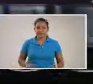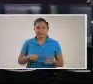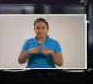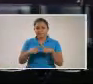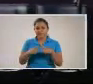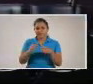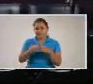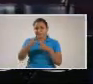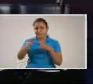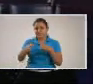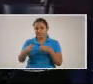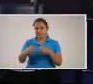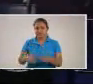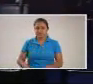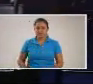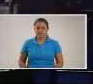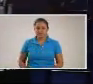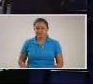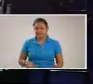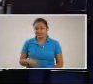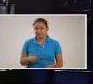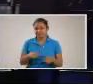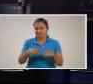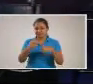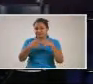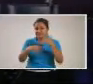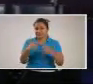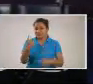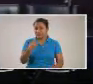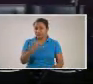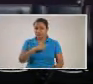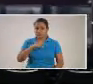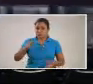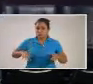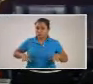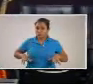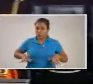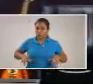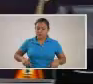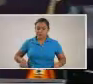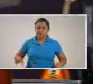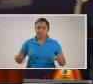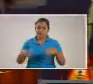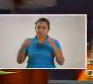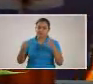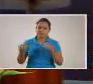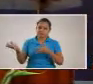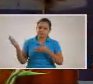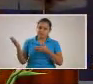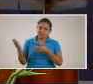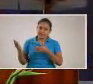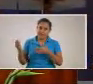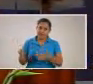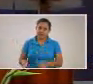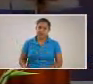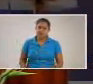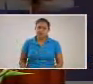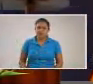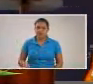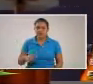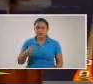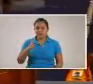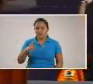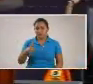El 60% de los habitantes son rusos. Entonces convocaron a un referéndum, que es lo que nosotros conocemos como